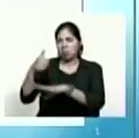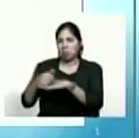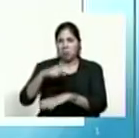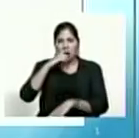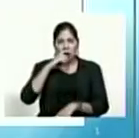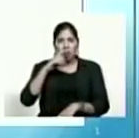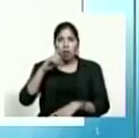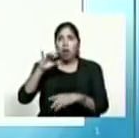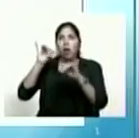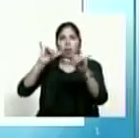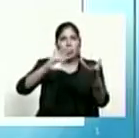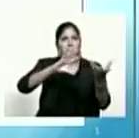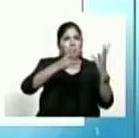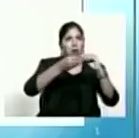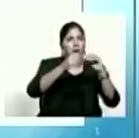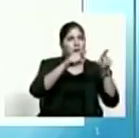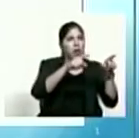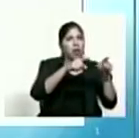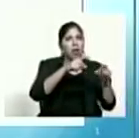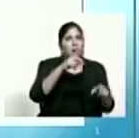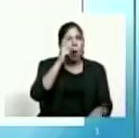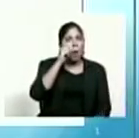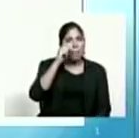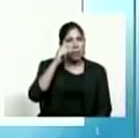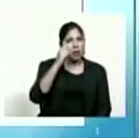pero en castellano mal escrito.